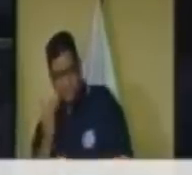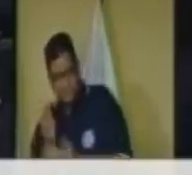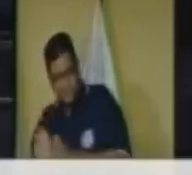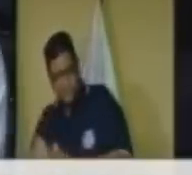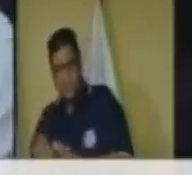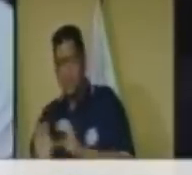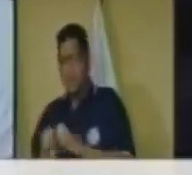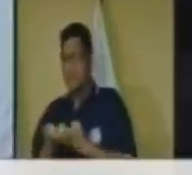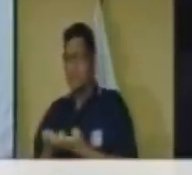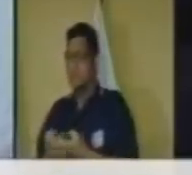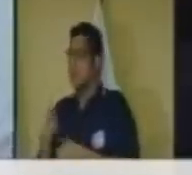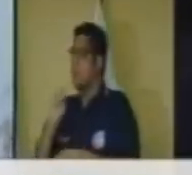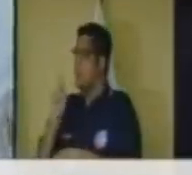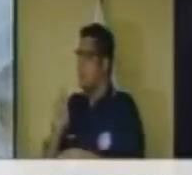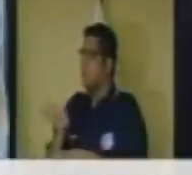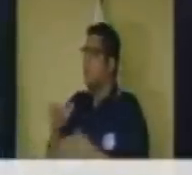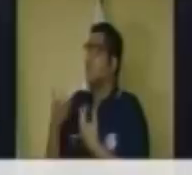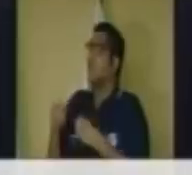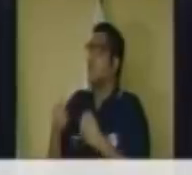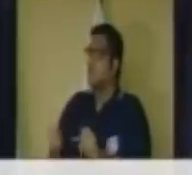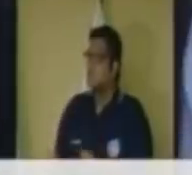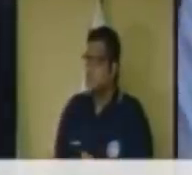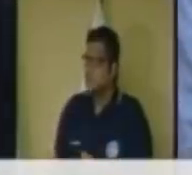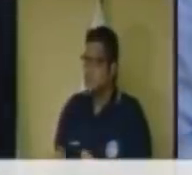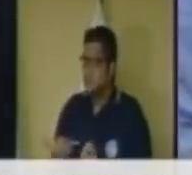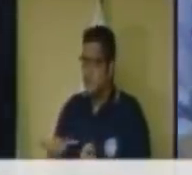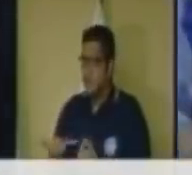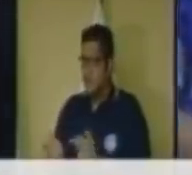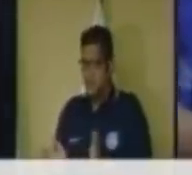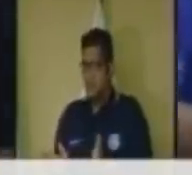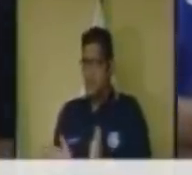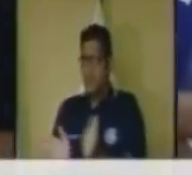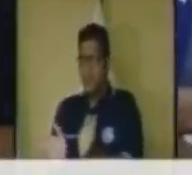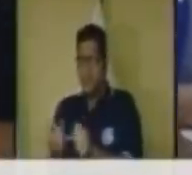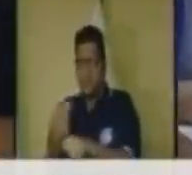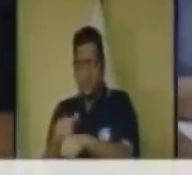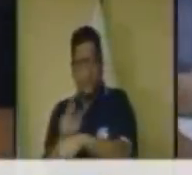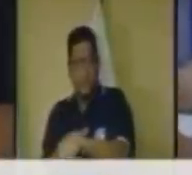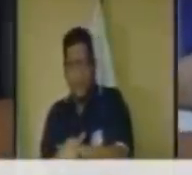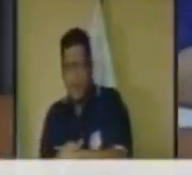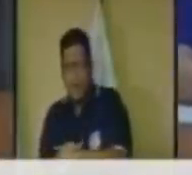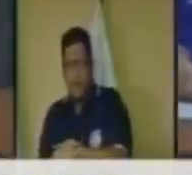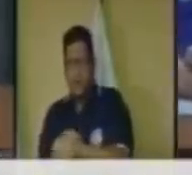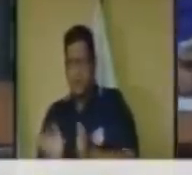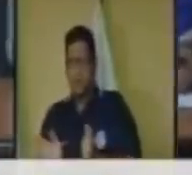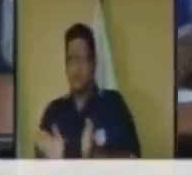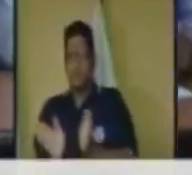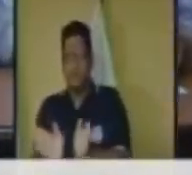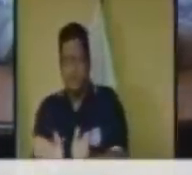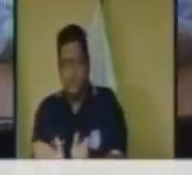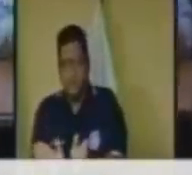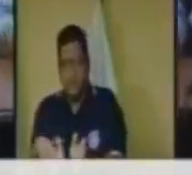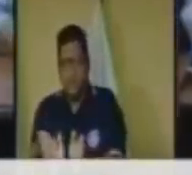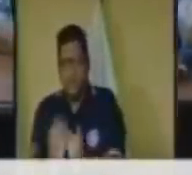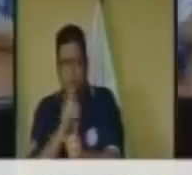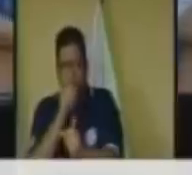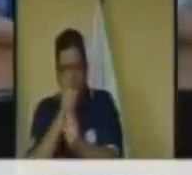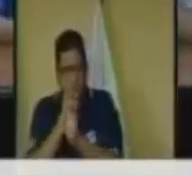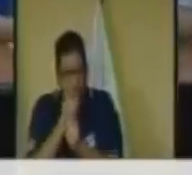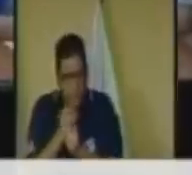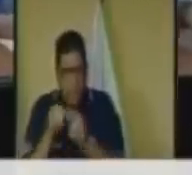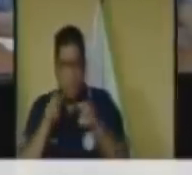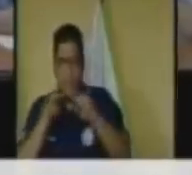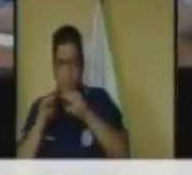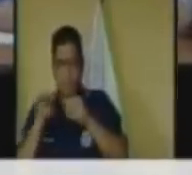él. Sí hay un protocolo en el cual nos ha ayudado muchísimo el doctor Oscar Barreneche y su equipo